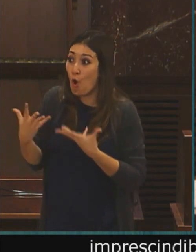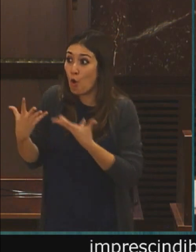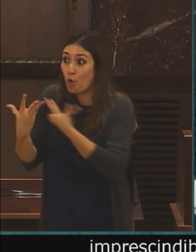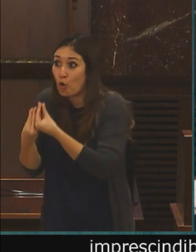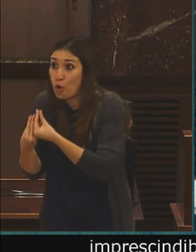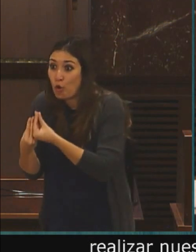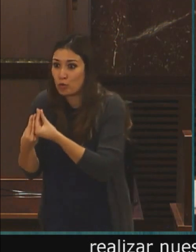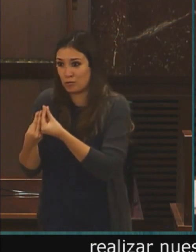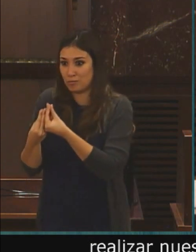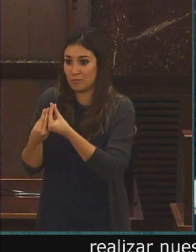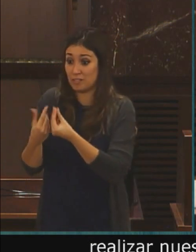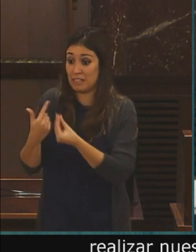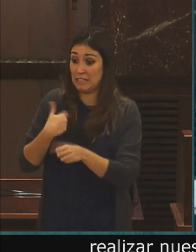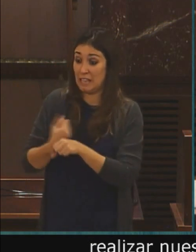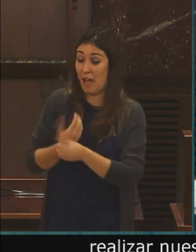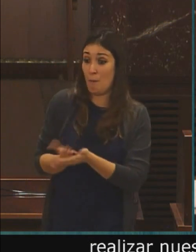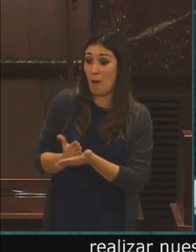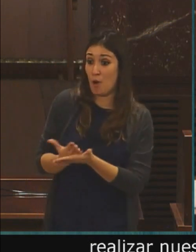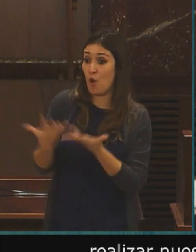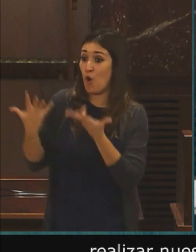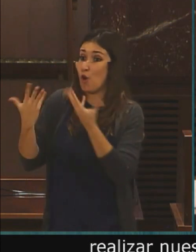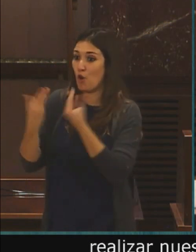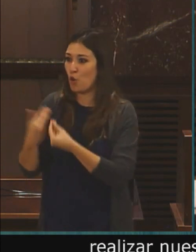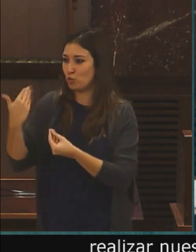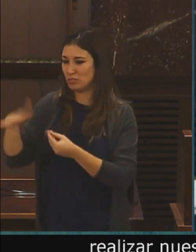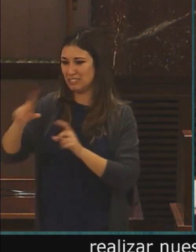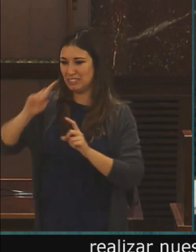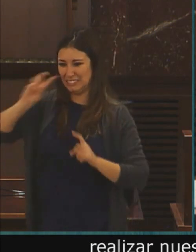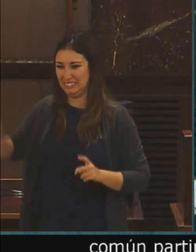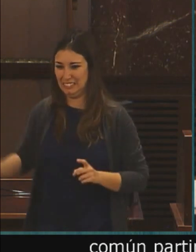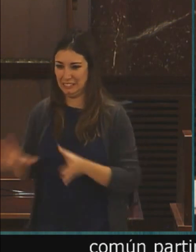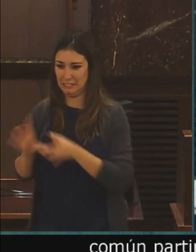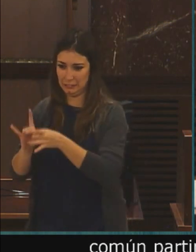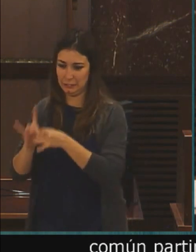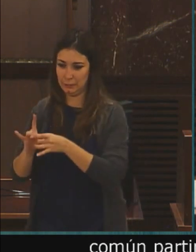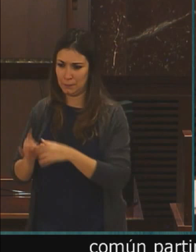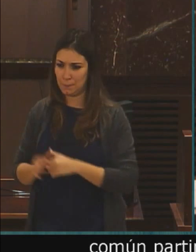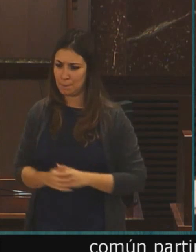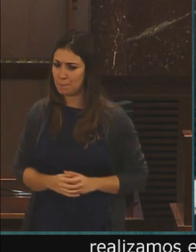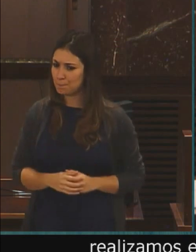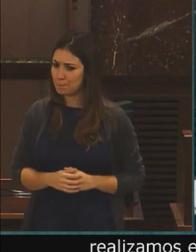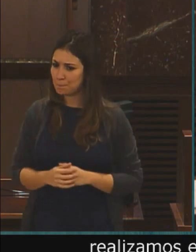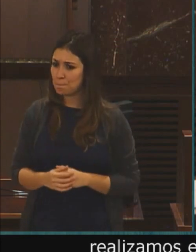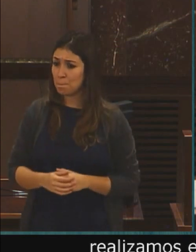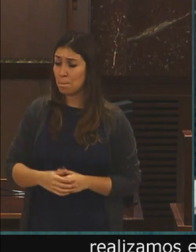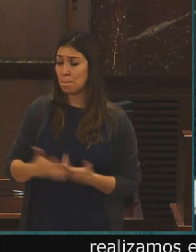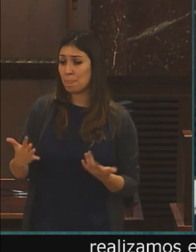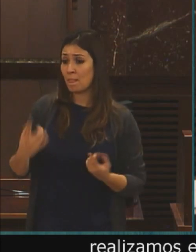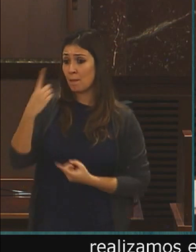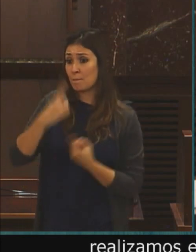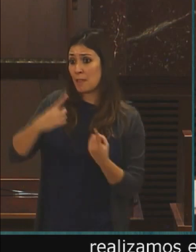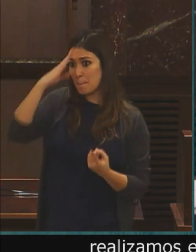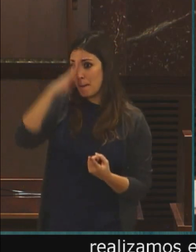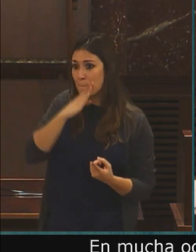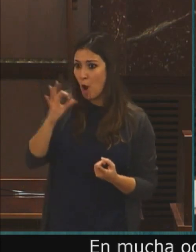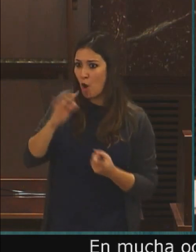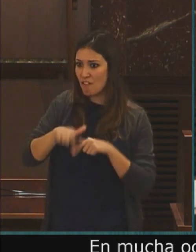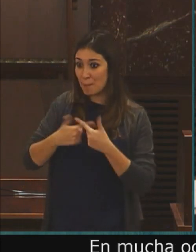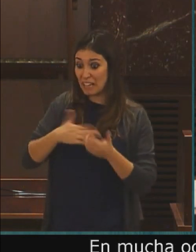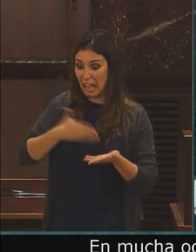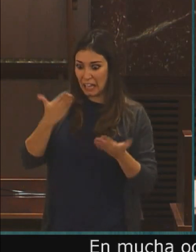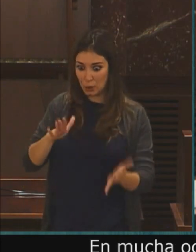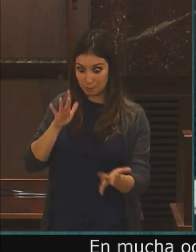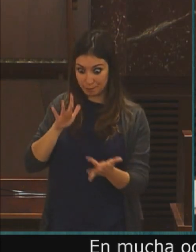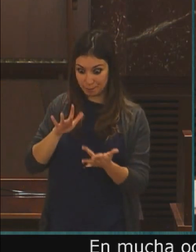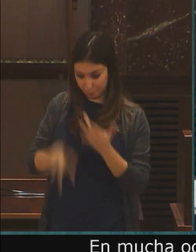el trabajo con el que lo realizamos en sus centros. En muchas ocasiones los padres y familiares no saben comunicarse con